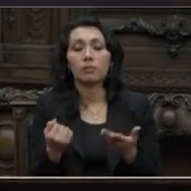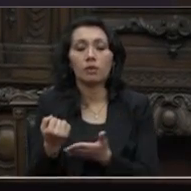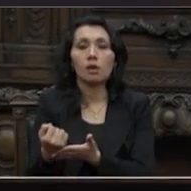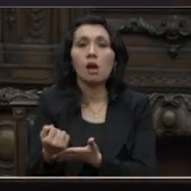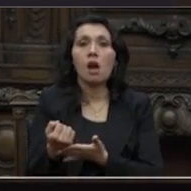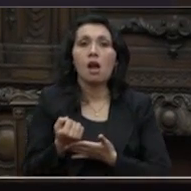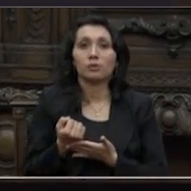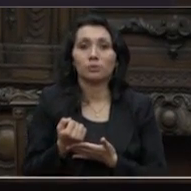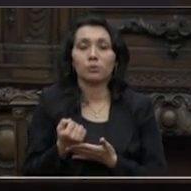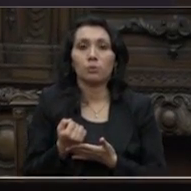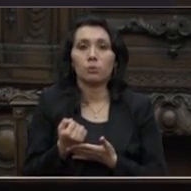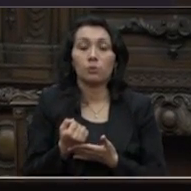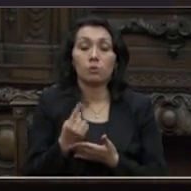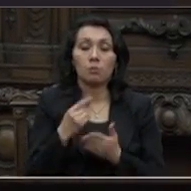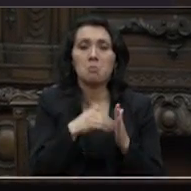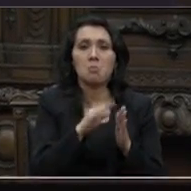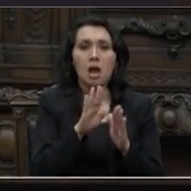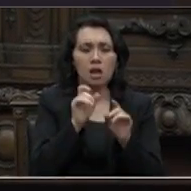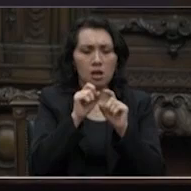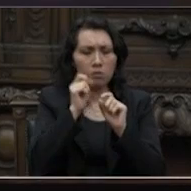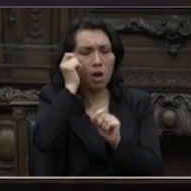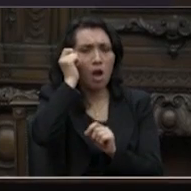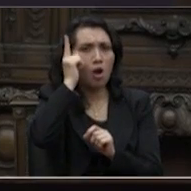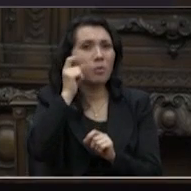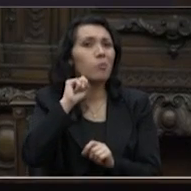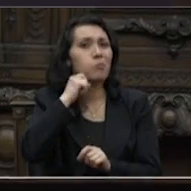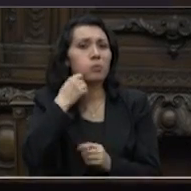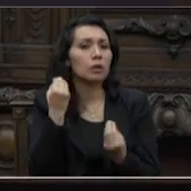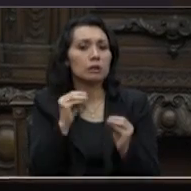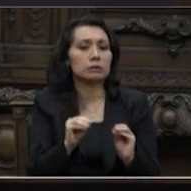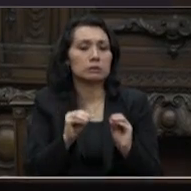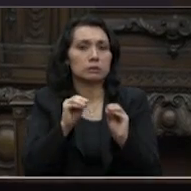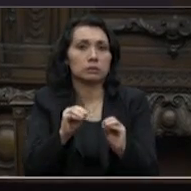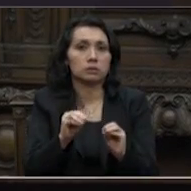ayudar a una mayor comprensión de lo que esto implica.